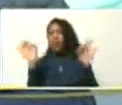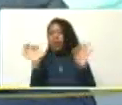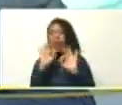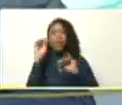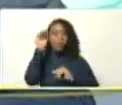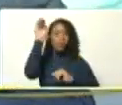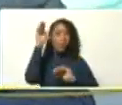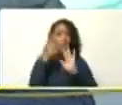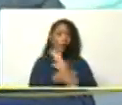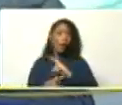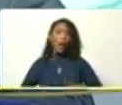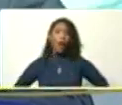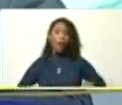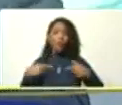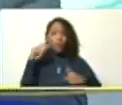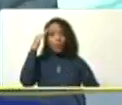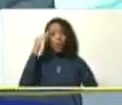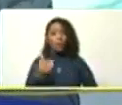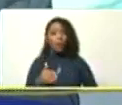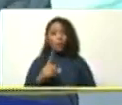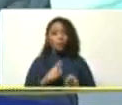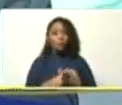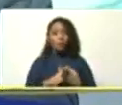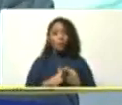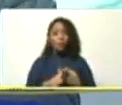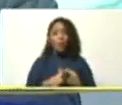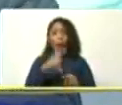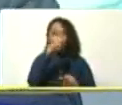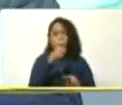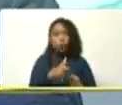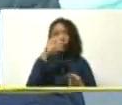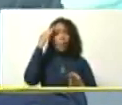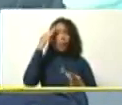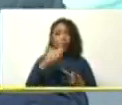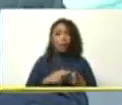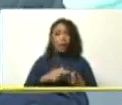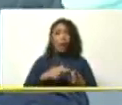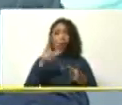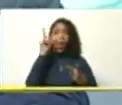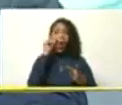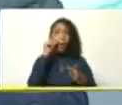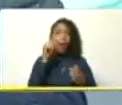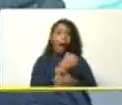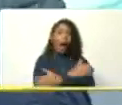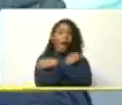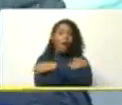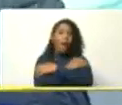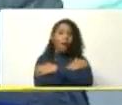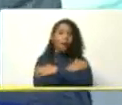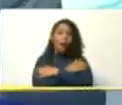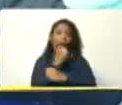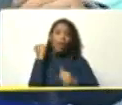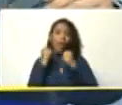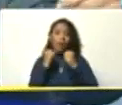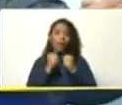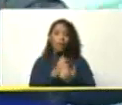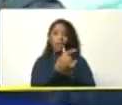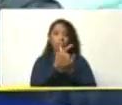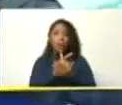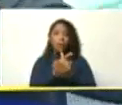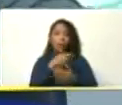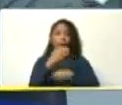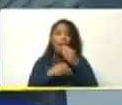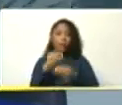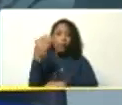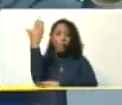vida militar, la unión cívico-militar, los hombres que abrazan la carrera de las armas y los hombres que